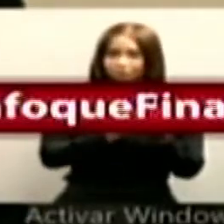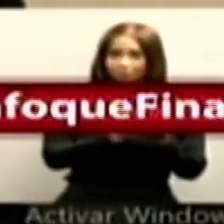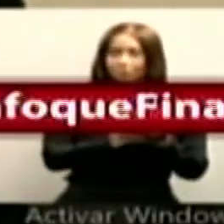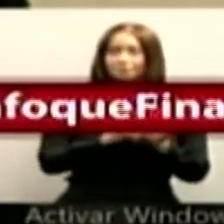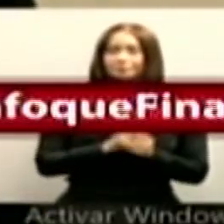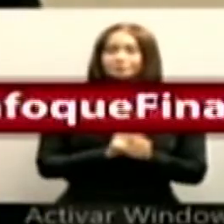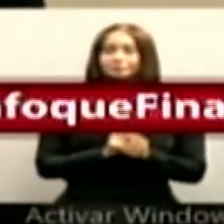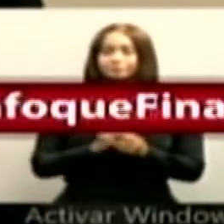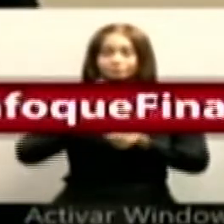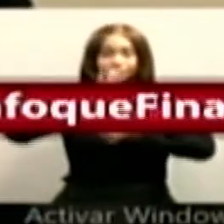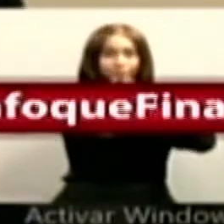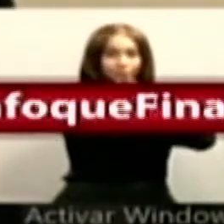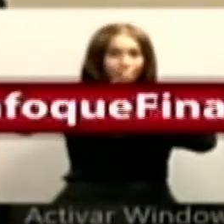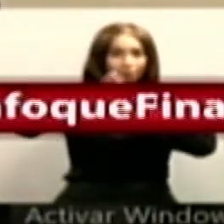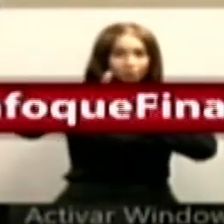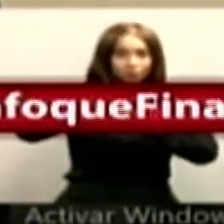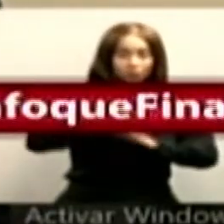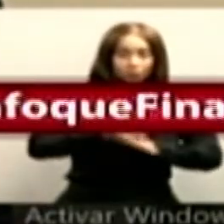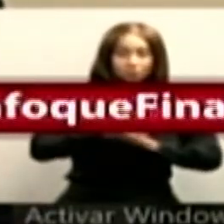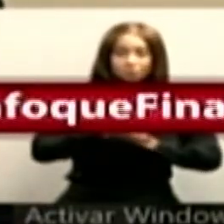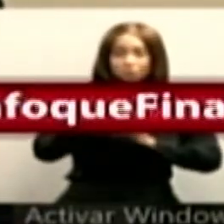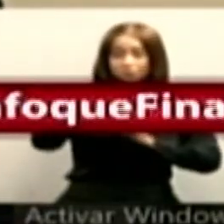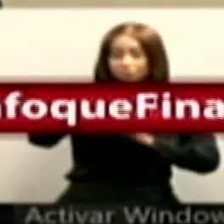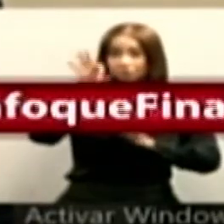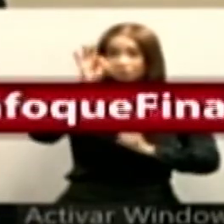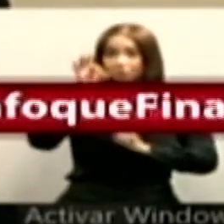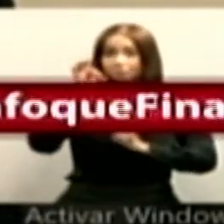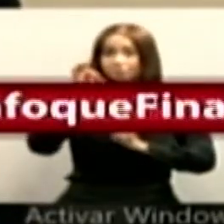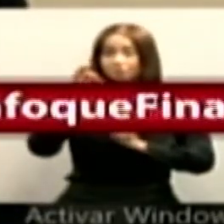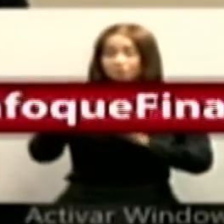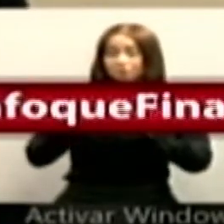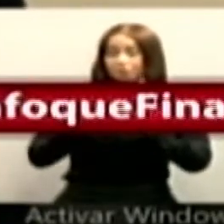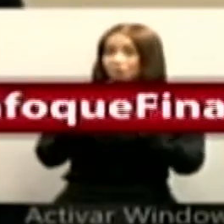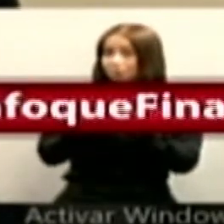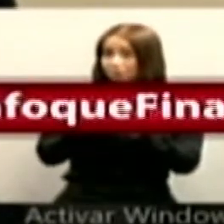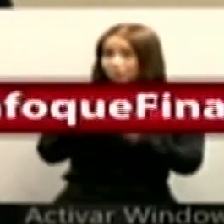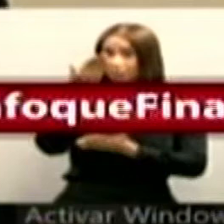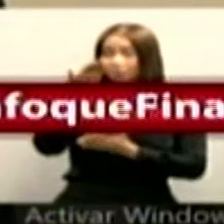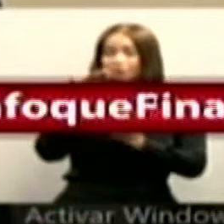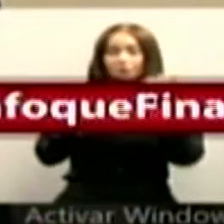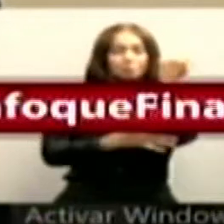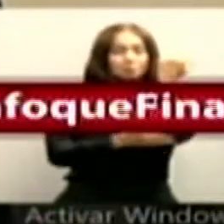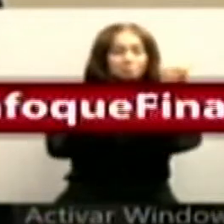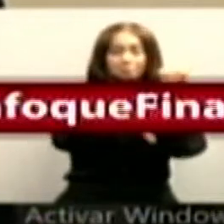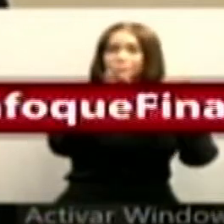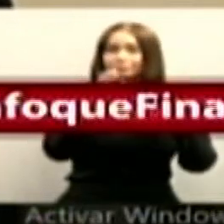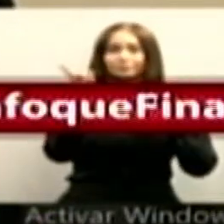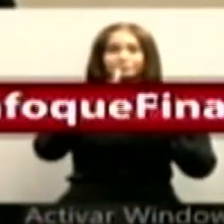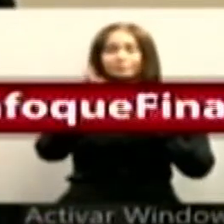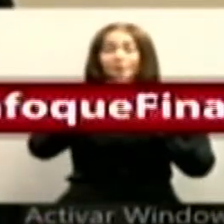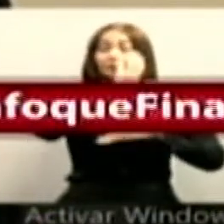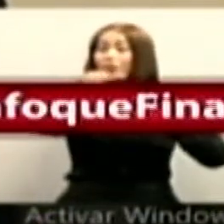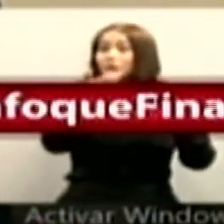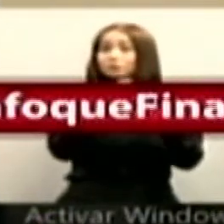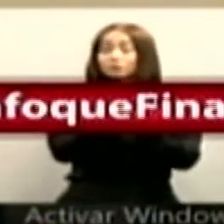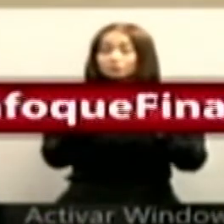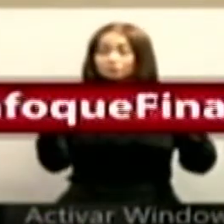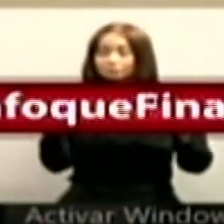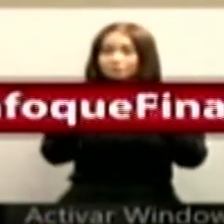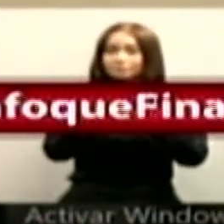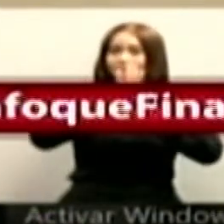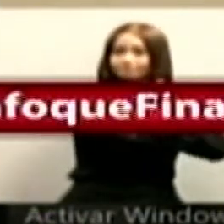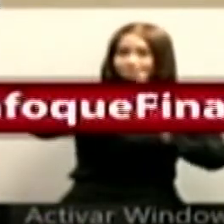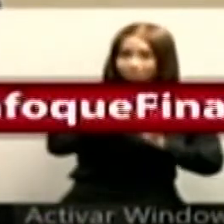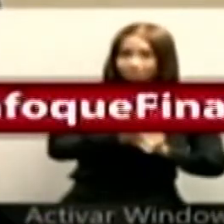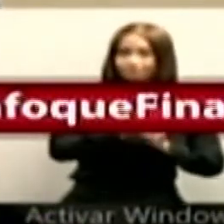no discrimina entre ricos y pobres. Ningún ciudadano va a enfrentar esta crisis que atenta contra sus vidas